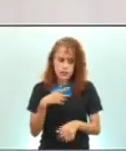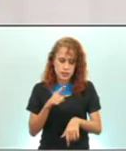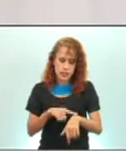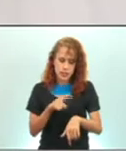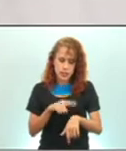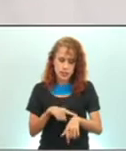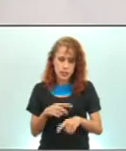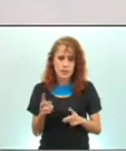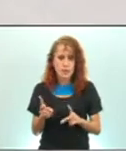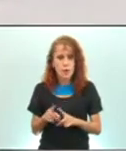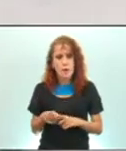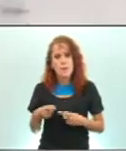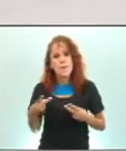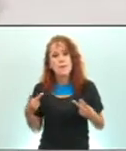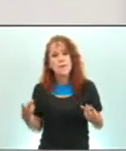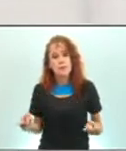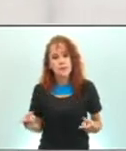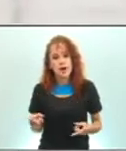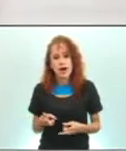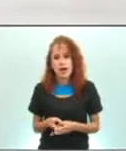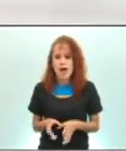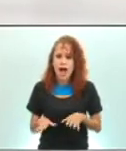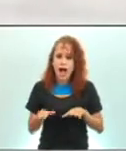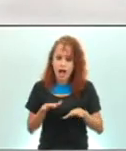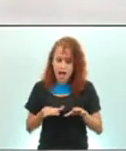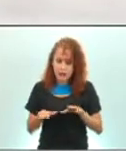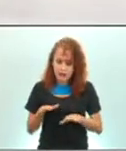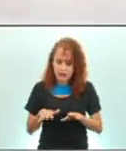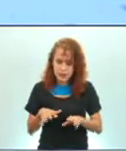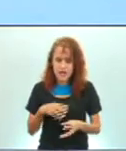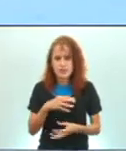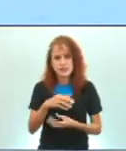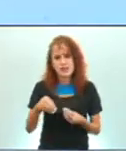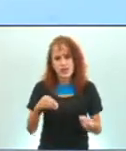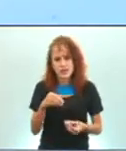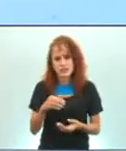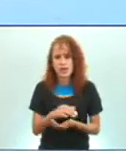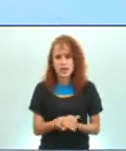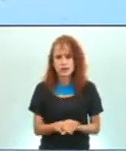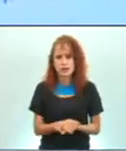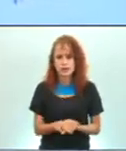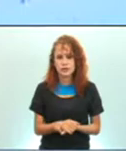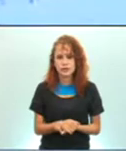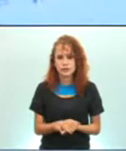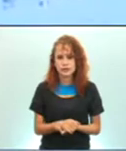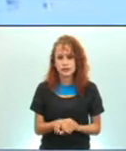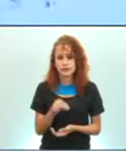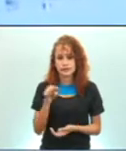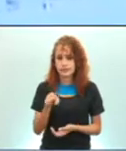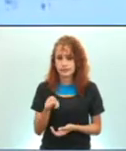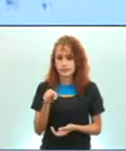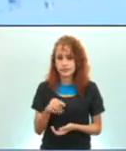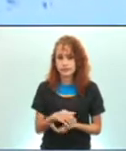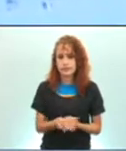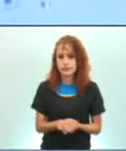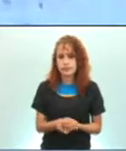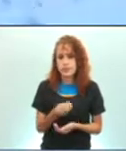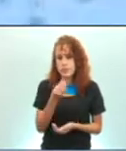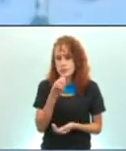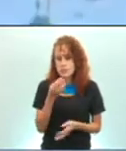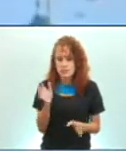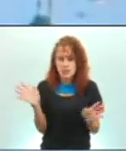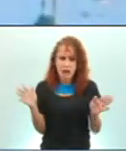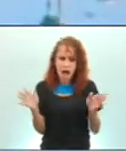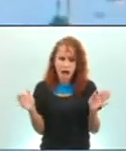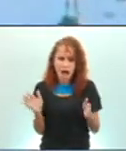tengan el tiempo suficiente para adaptarse a transformaciones que ocurrirán en solo décadas. Ese puede ser el caso de